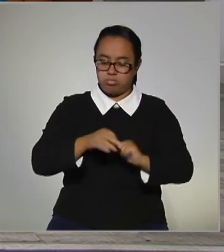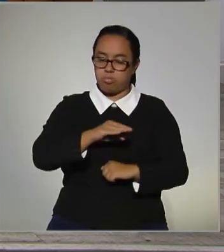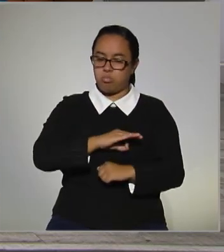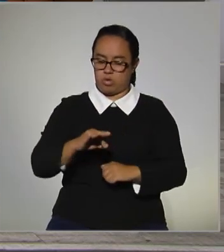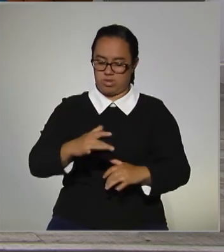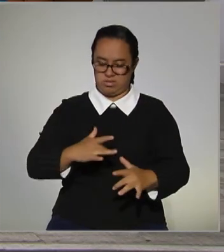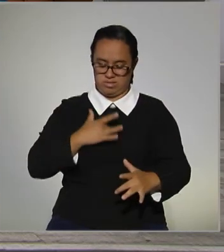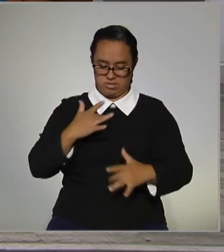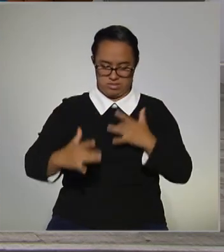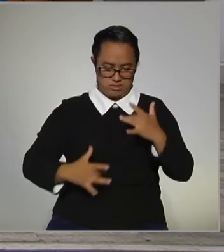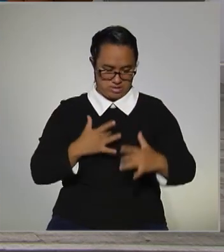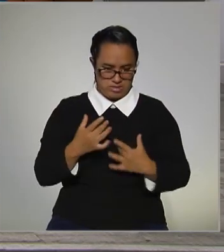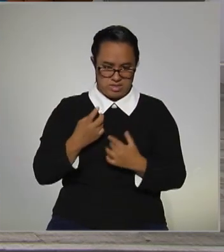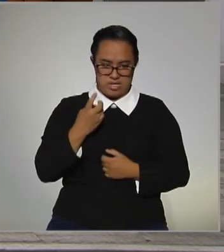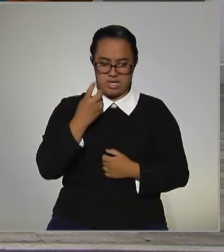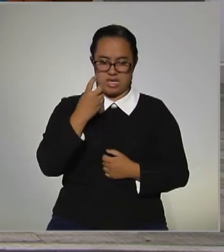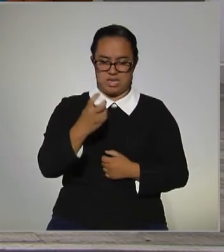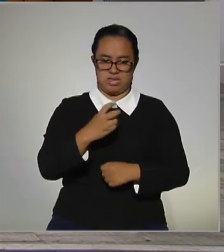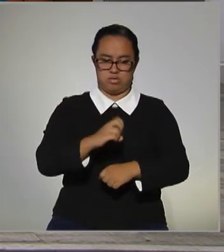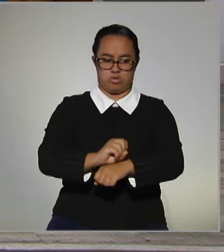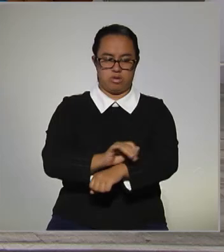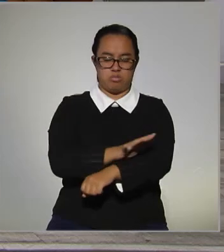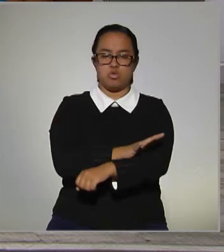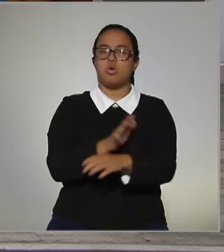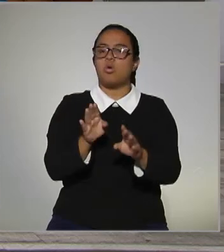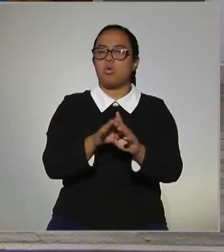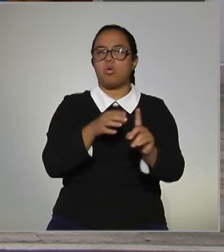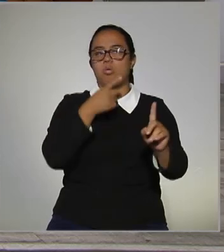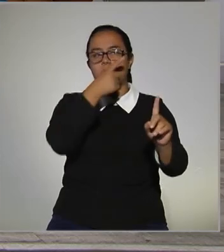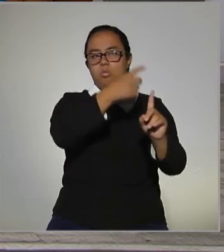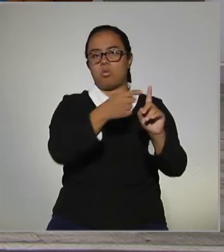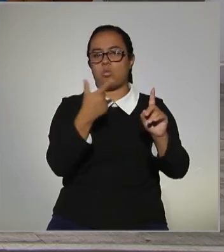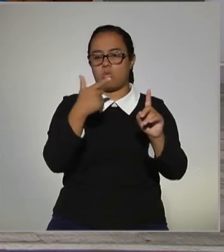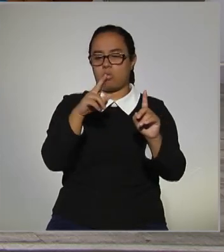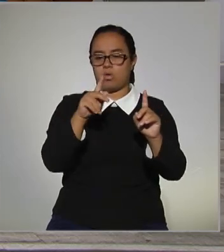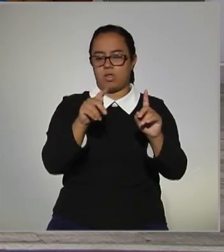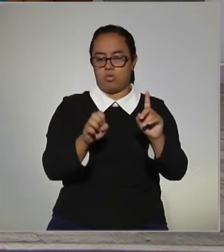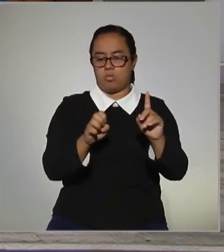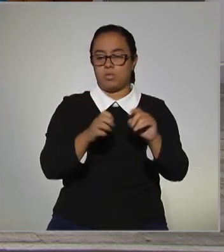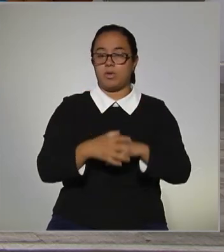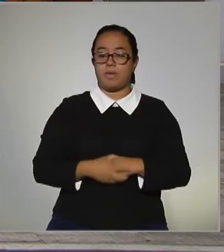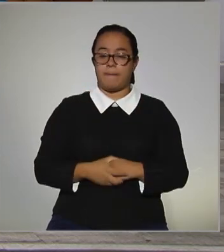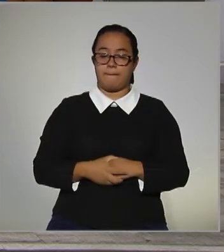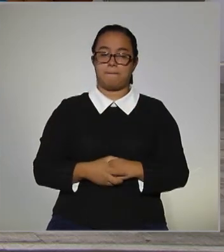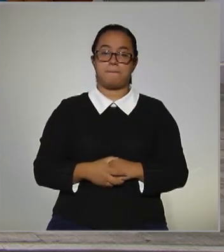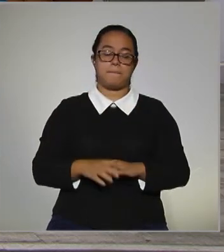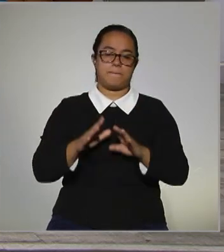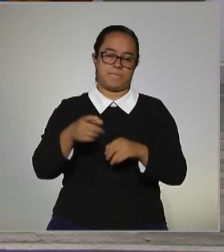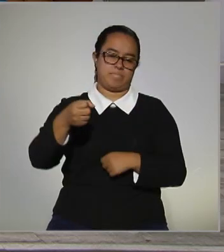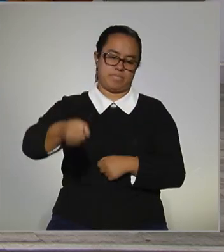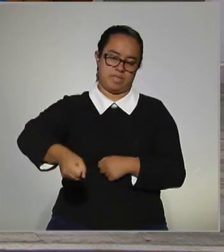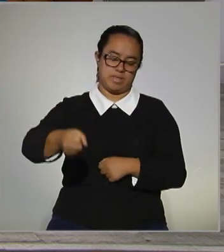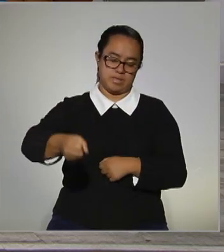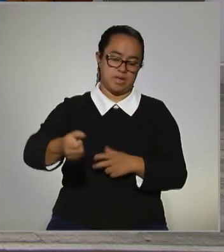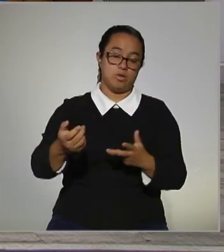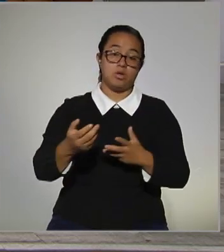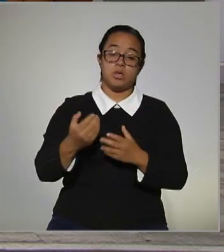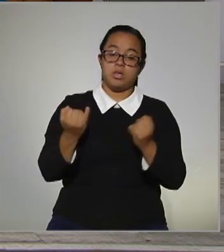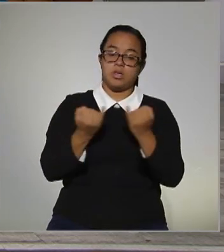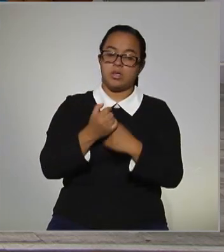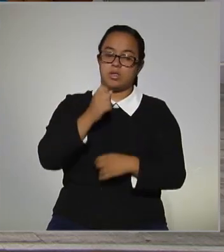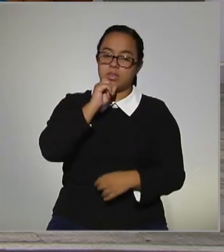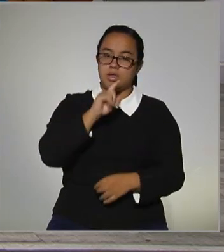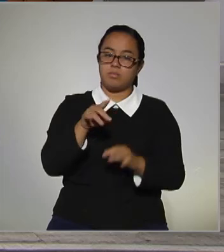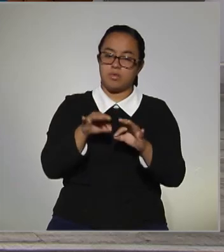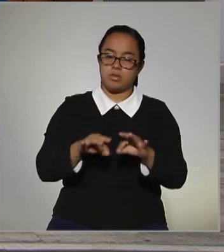a detonar este tipo de emoción. ¿Qué le decimos a Guadalupe? Para empezar, le mandamos saludos y sobre todo